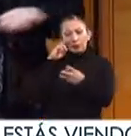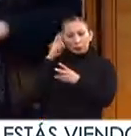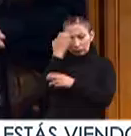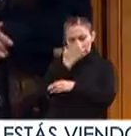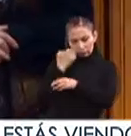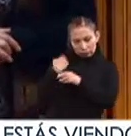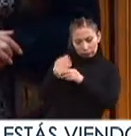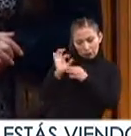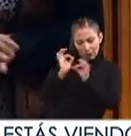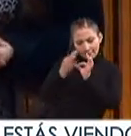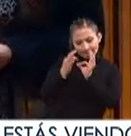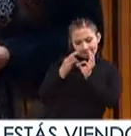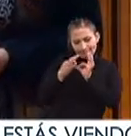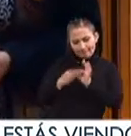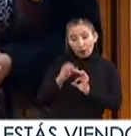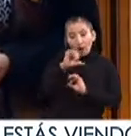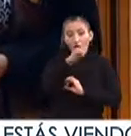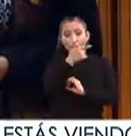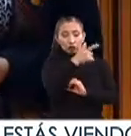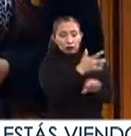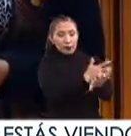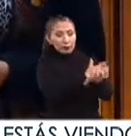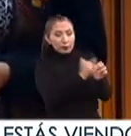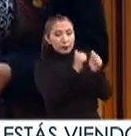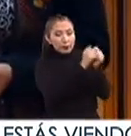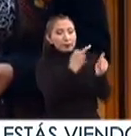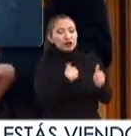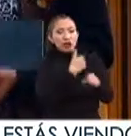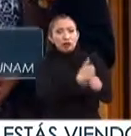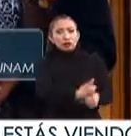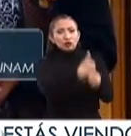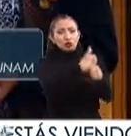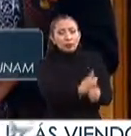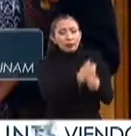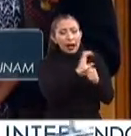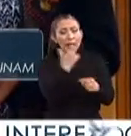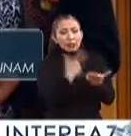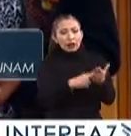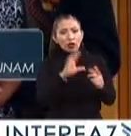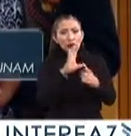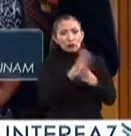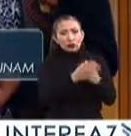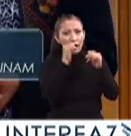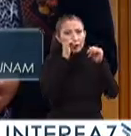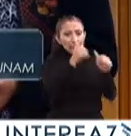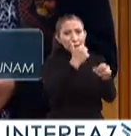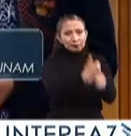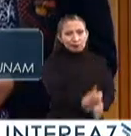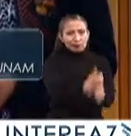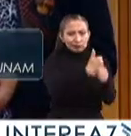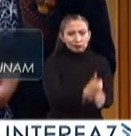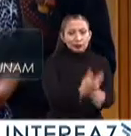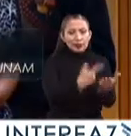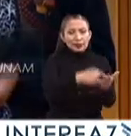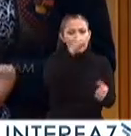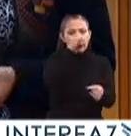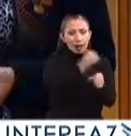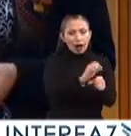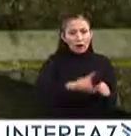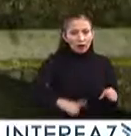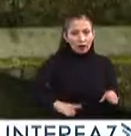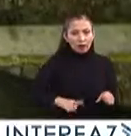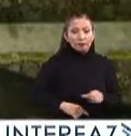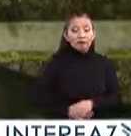táctica. Otros están acompañando a víctimas en la Comisión de Atención a Víctimas de la Secretaría de